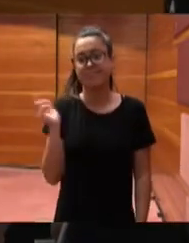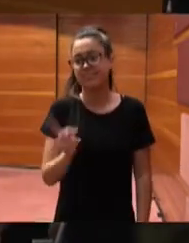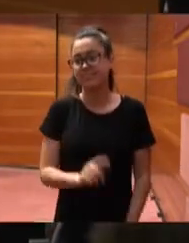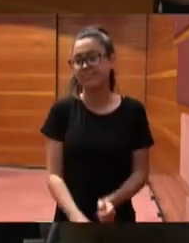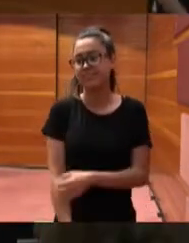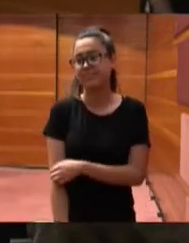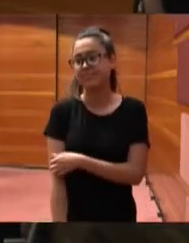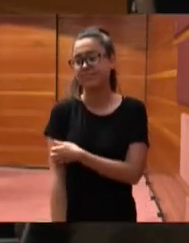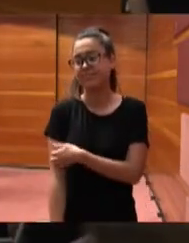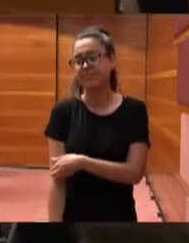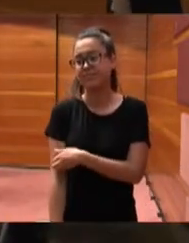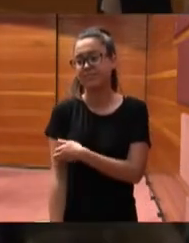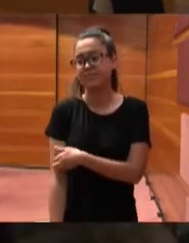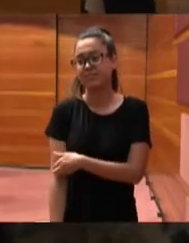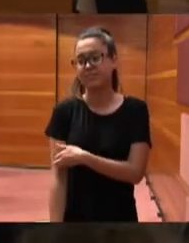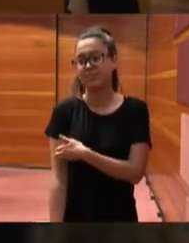Exacto.